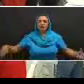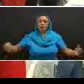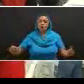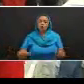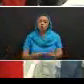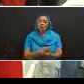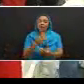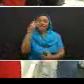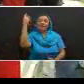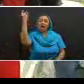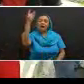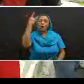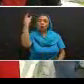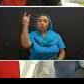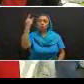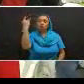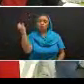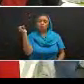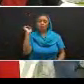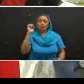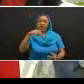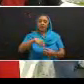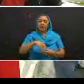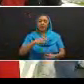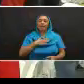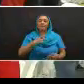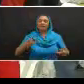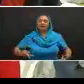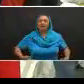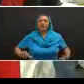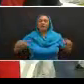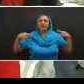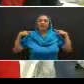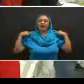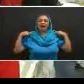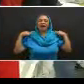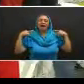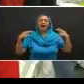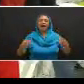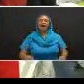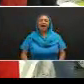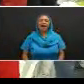familias, nueva unción en mi vida.